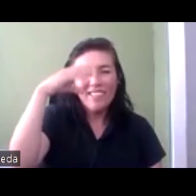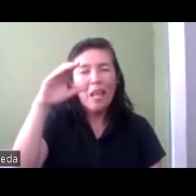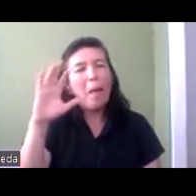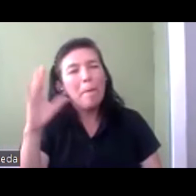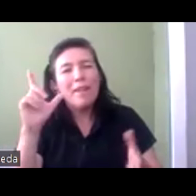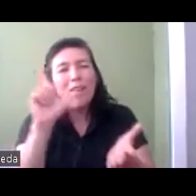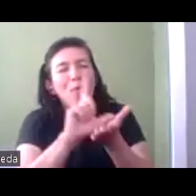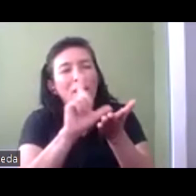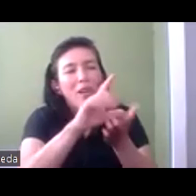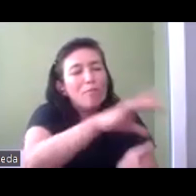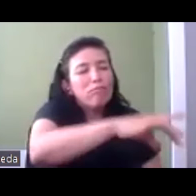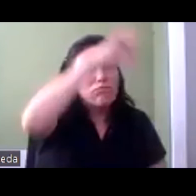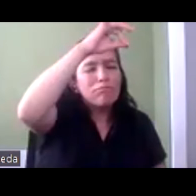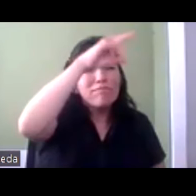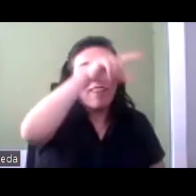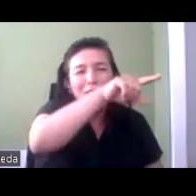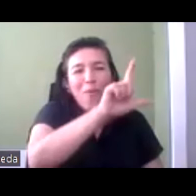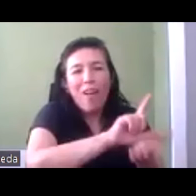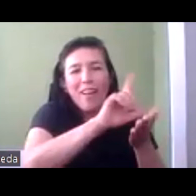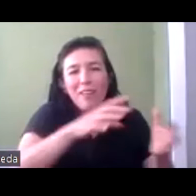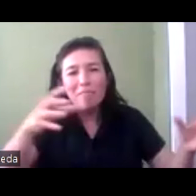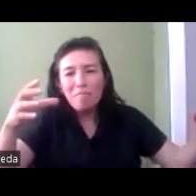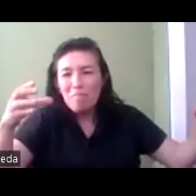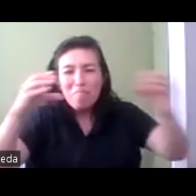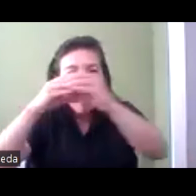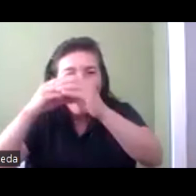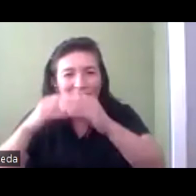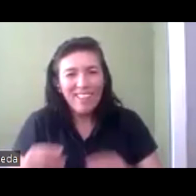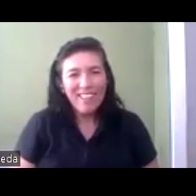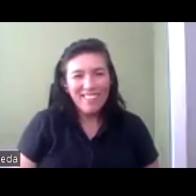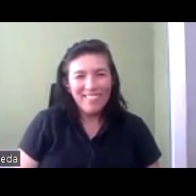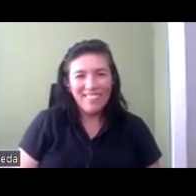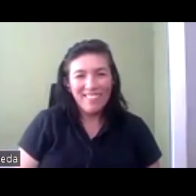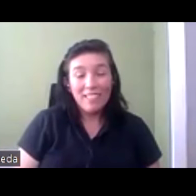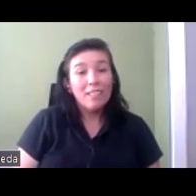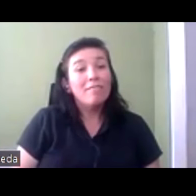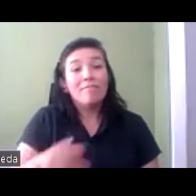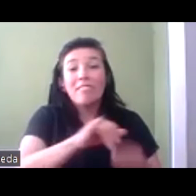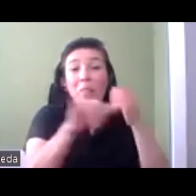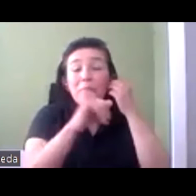un sitio de Alto Balsol, si no me equivoco. Bueno, finalmente lo que hacemos con la información,